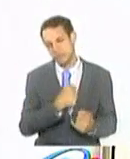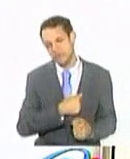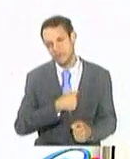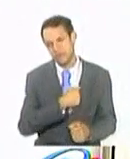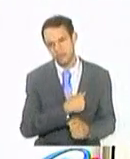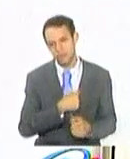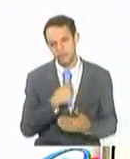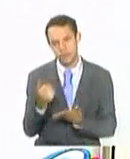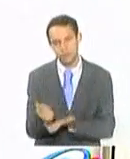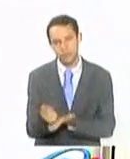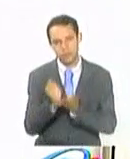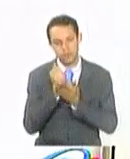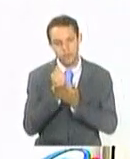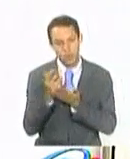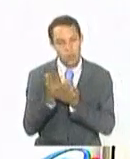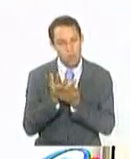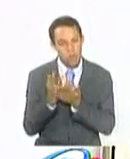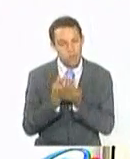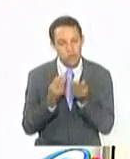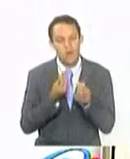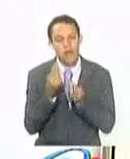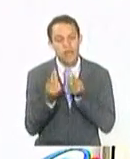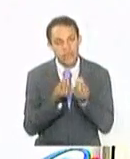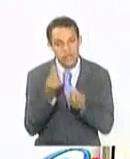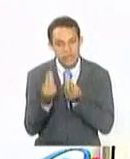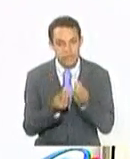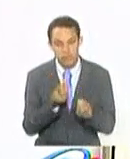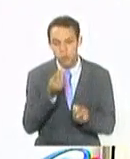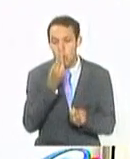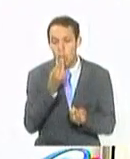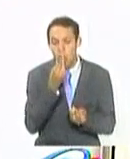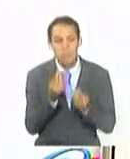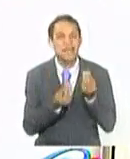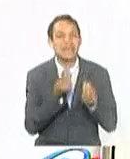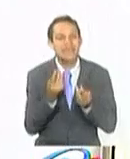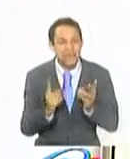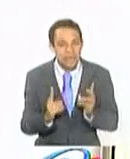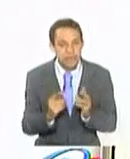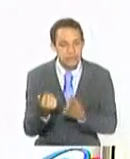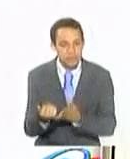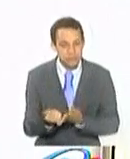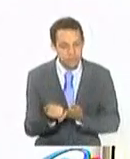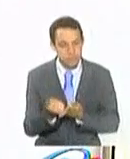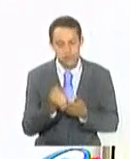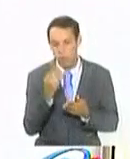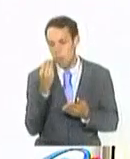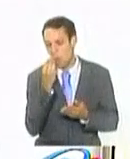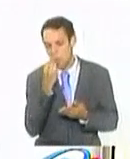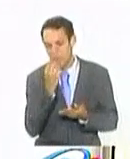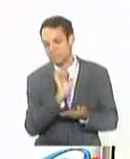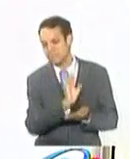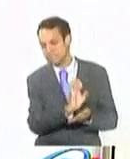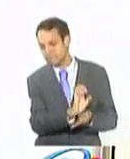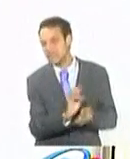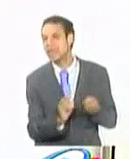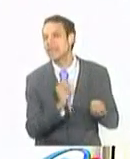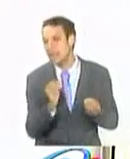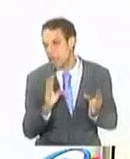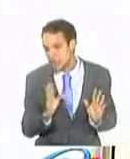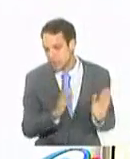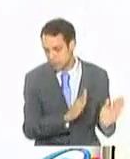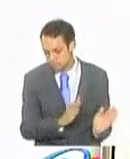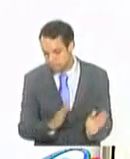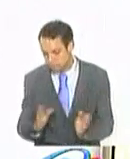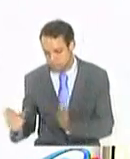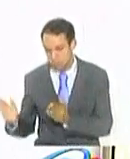Y me aconseje yo yo qué hago Qué vitamina me tomo o qué debo de dejar de comer o y qué debo de comer